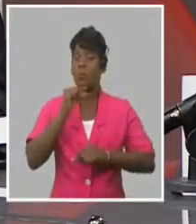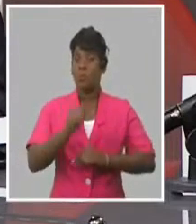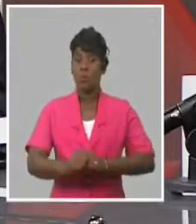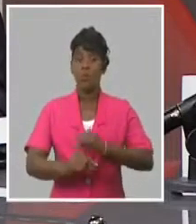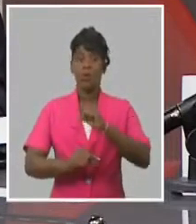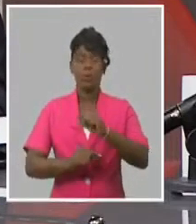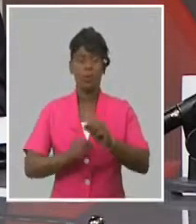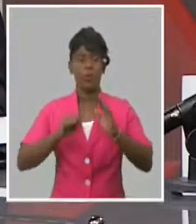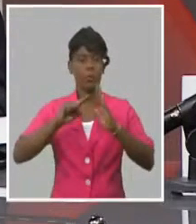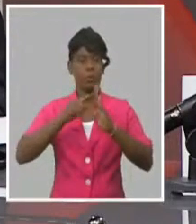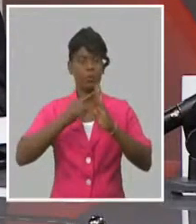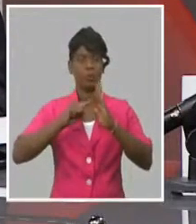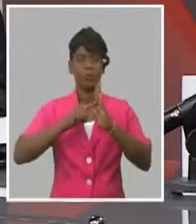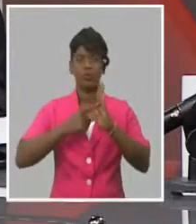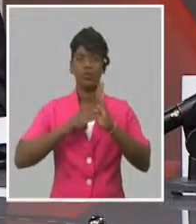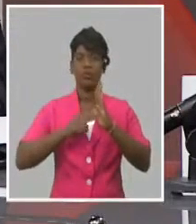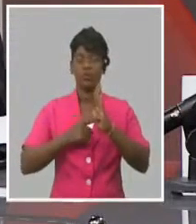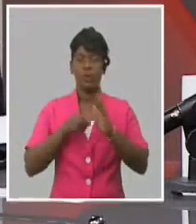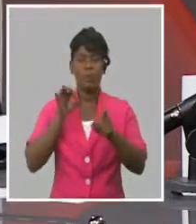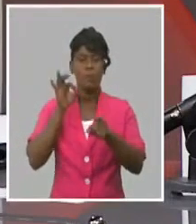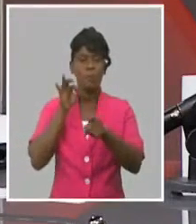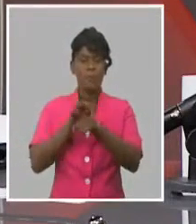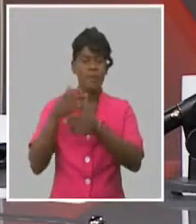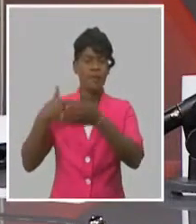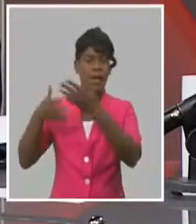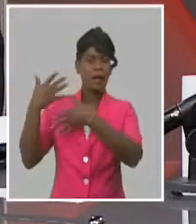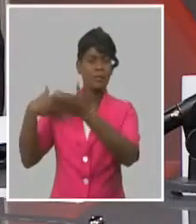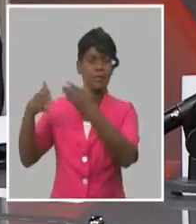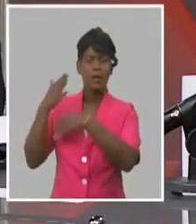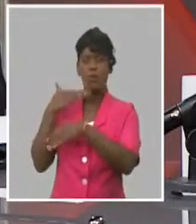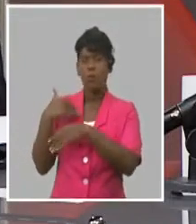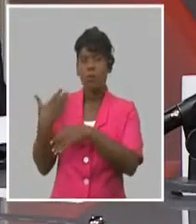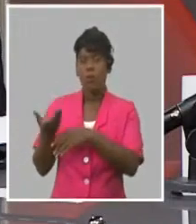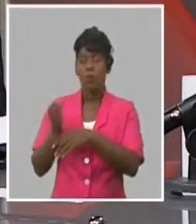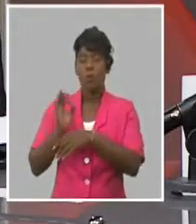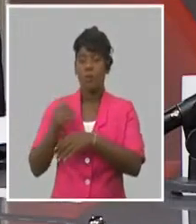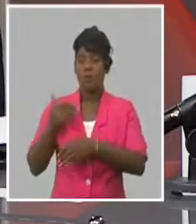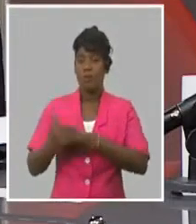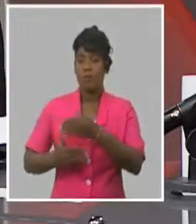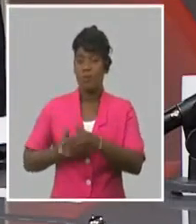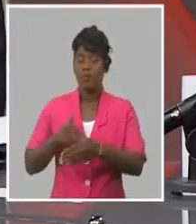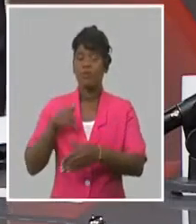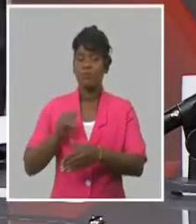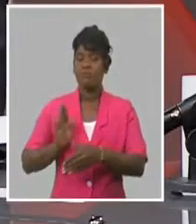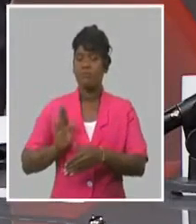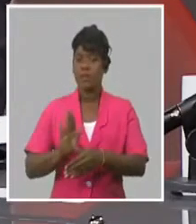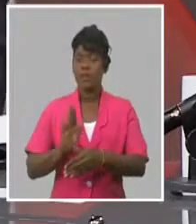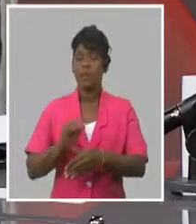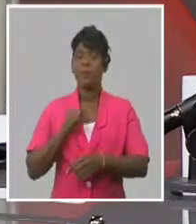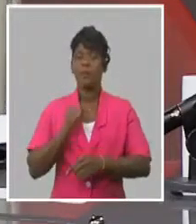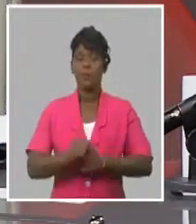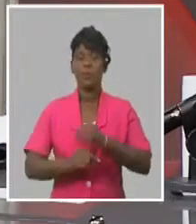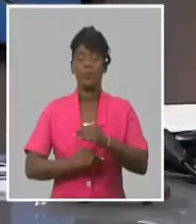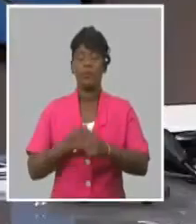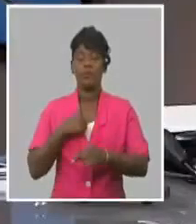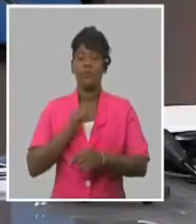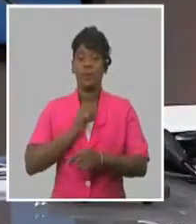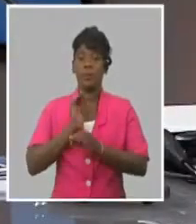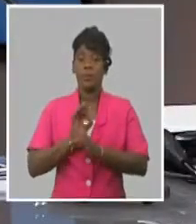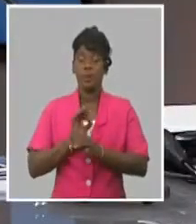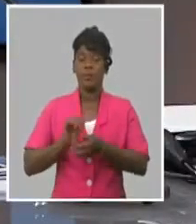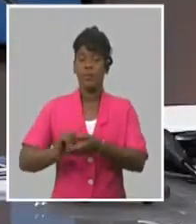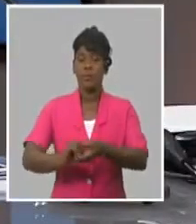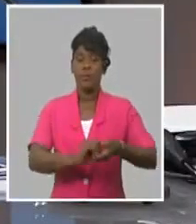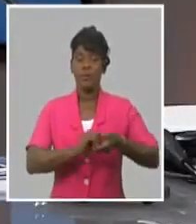a la génesis, hay que ir a los principios, hay que ir a todo este proceso que ha venido ocurriendo. Por eso me gustaría, compañero Marino,